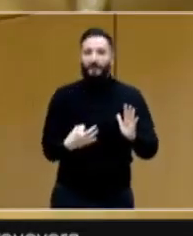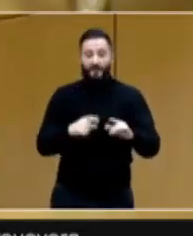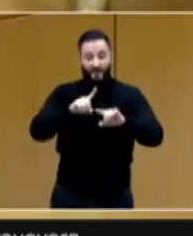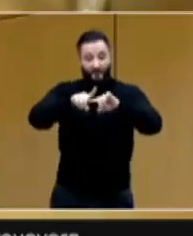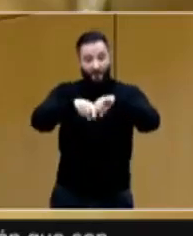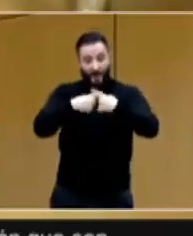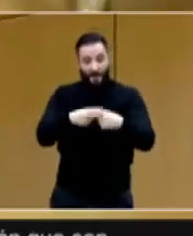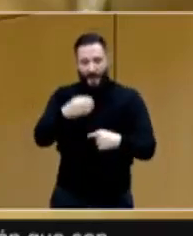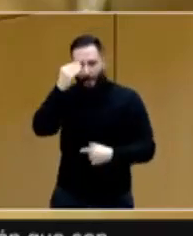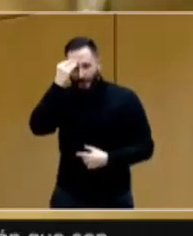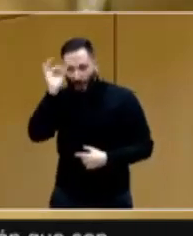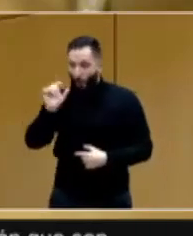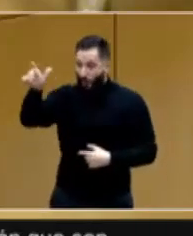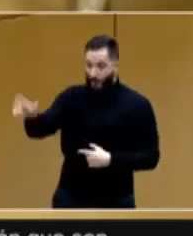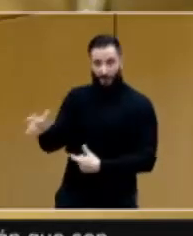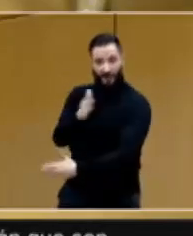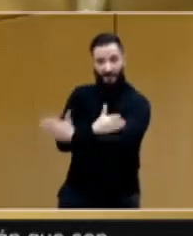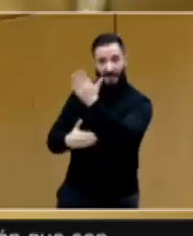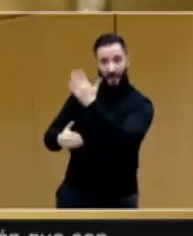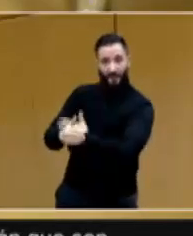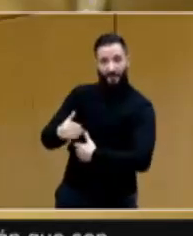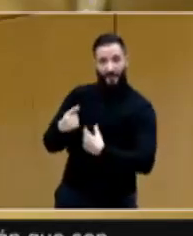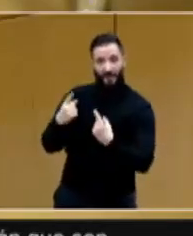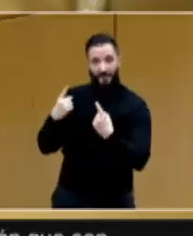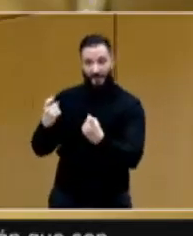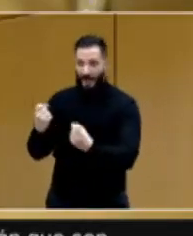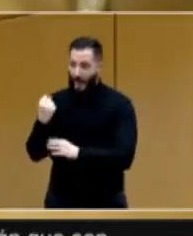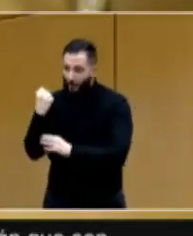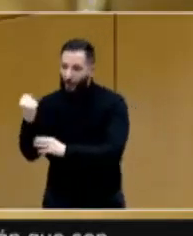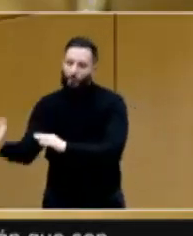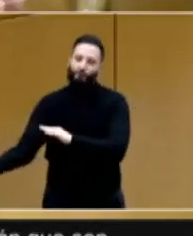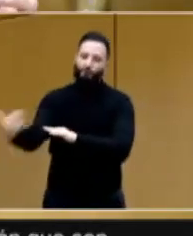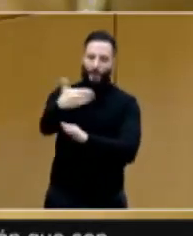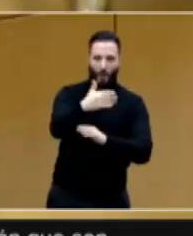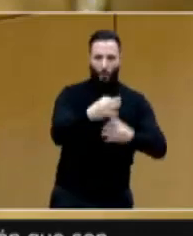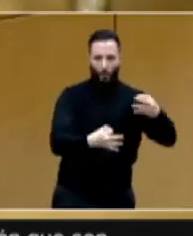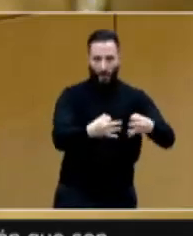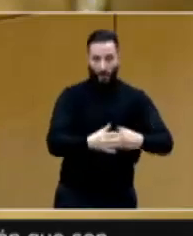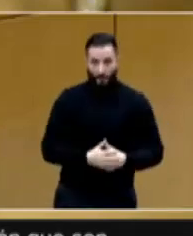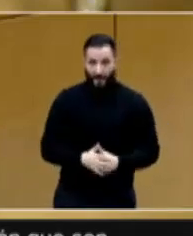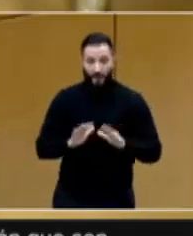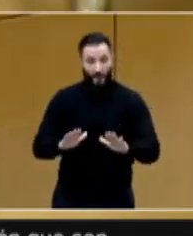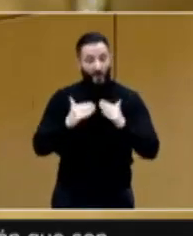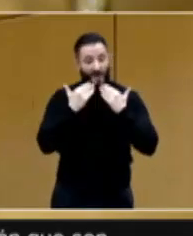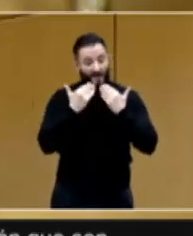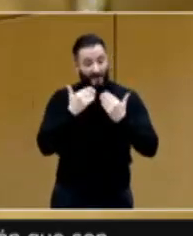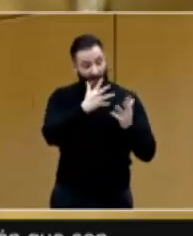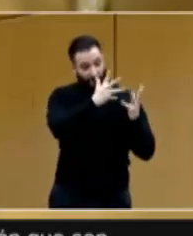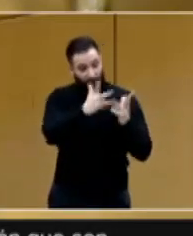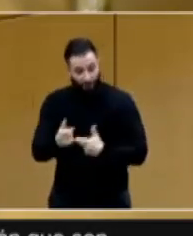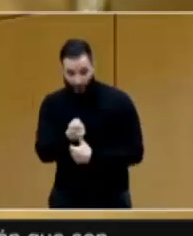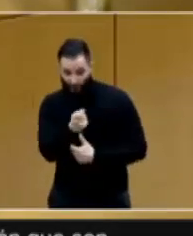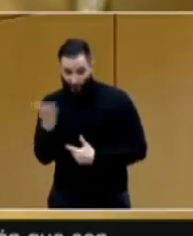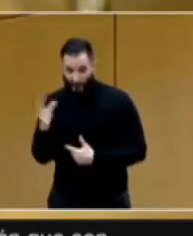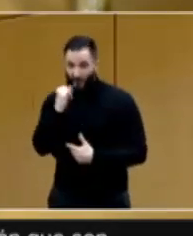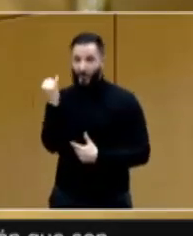considera o la propia persona cuando considera que necesita apoyos vaya al juzgado Pero estas cifras gracias a la cortesía de Juan Manuel Porque todavía